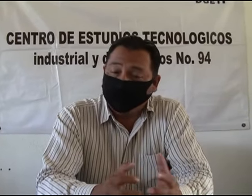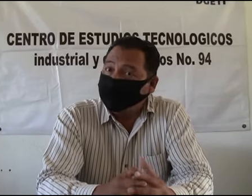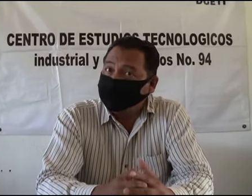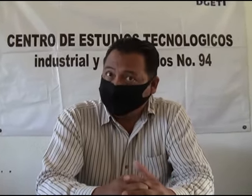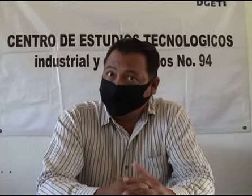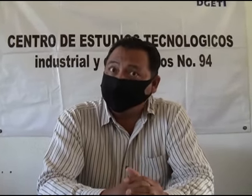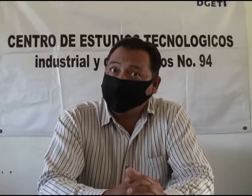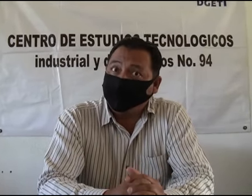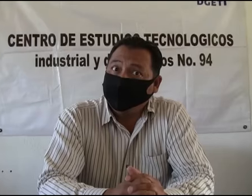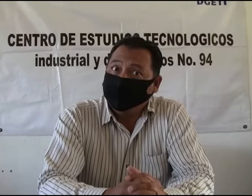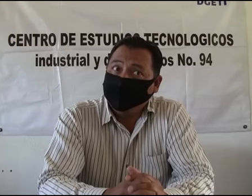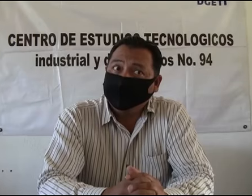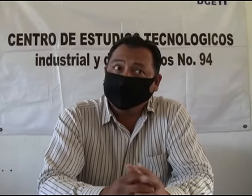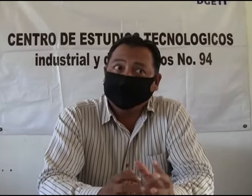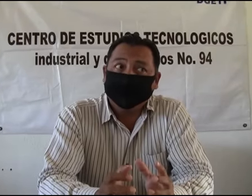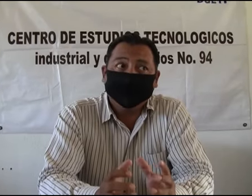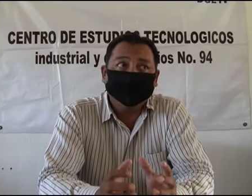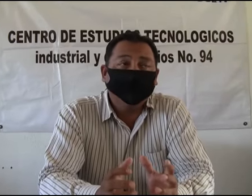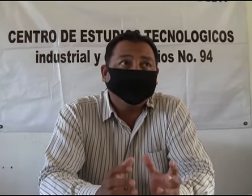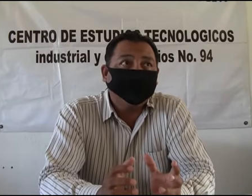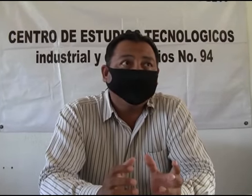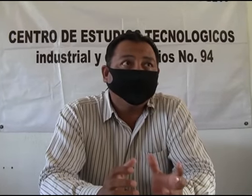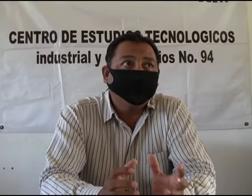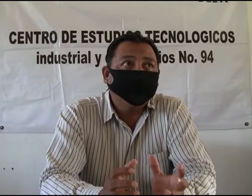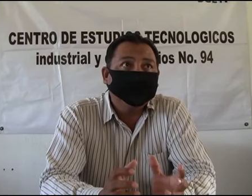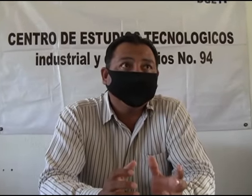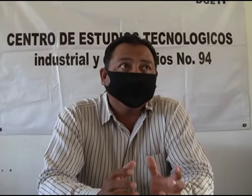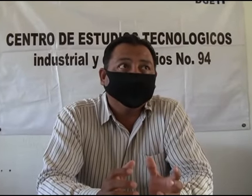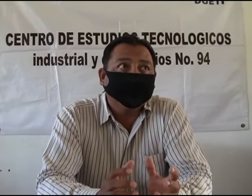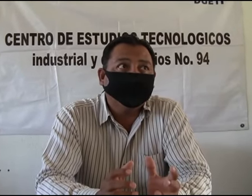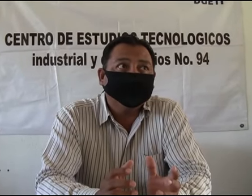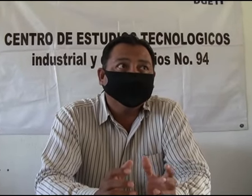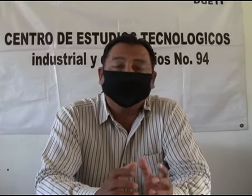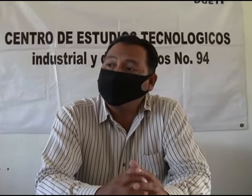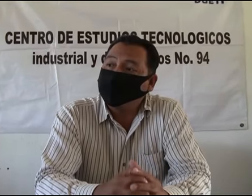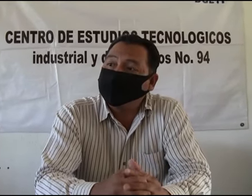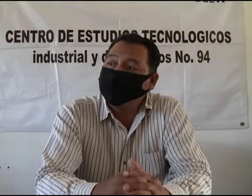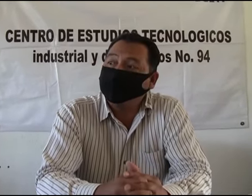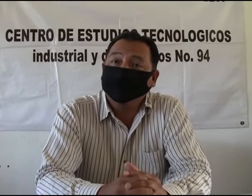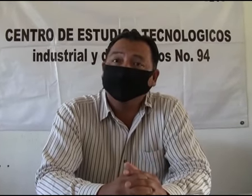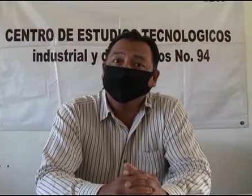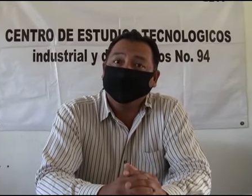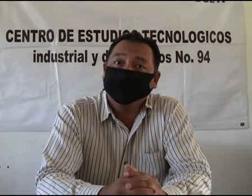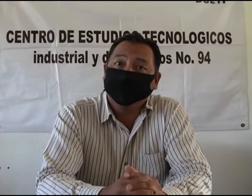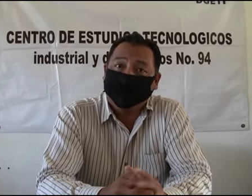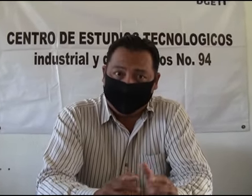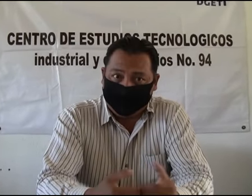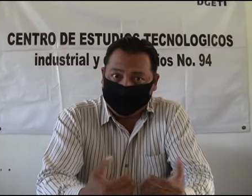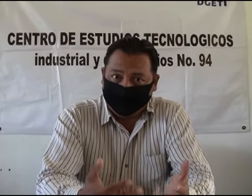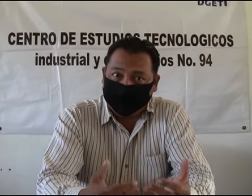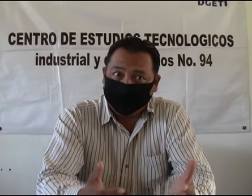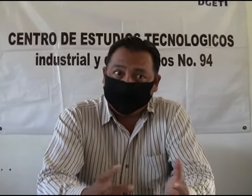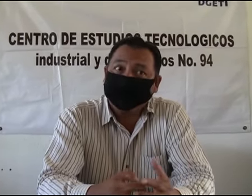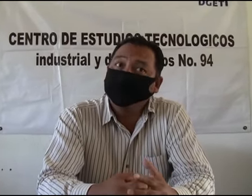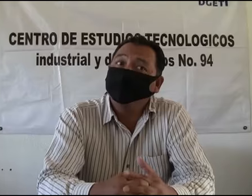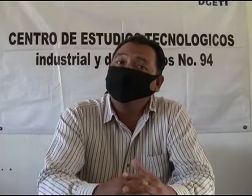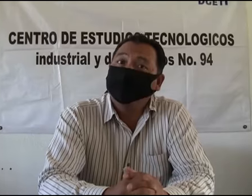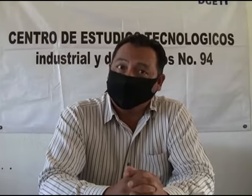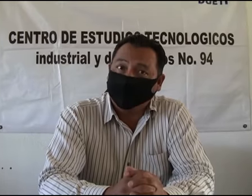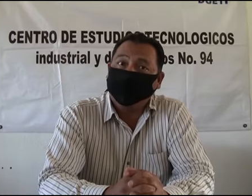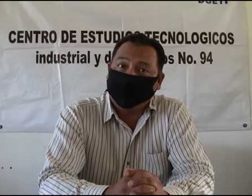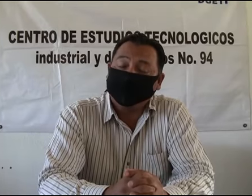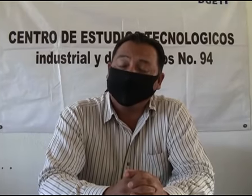sido teórico. Entonces ahí es cuando el alumno siente de que no se están aprovechando al 100% el esfuerzo y el